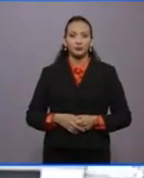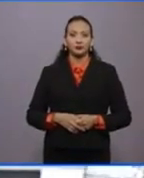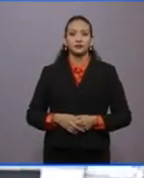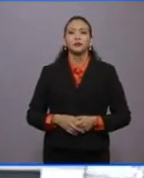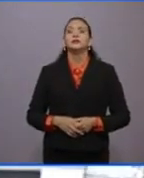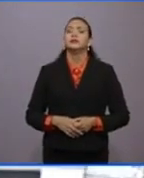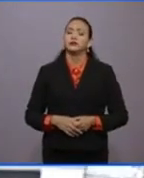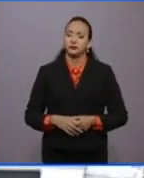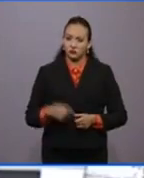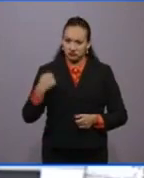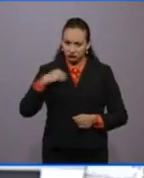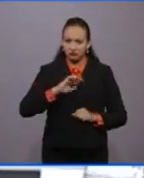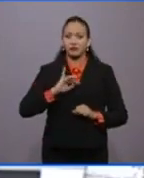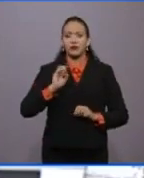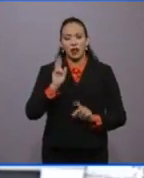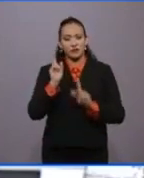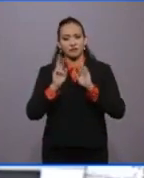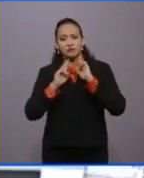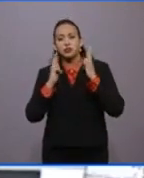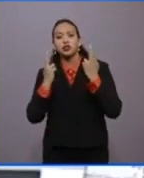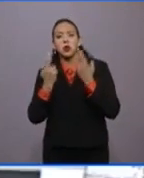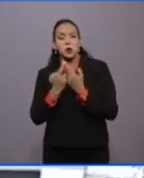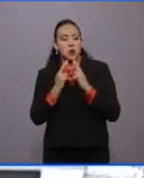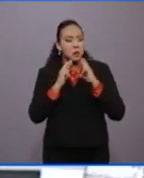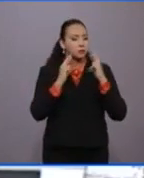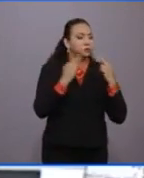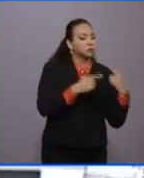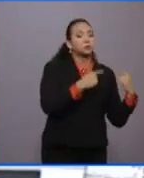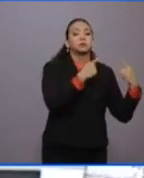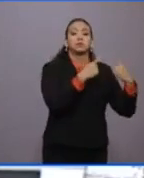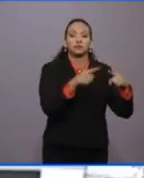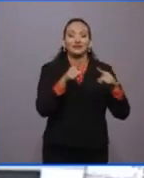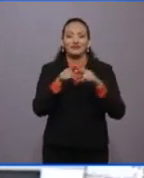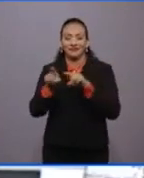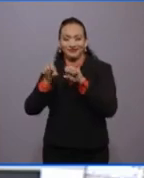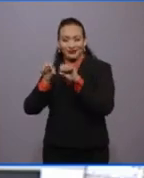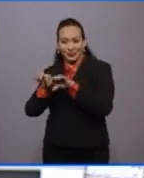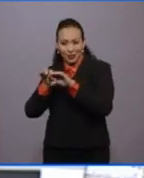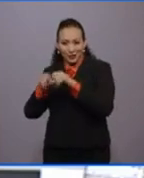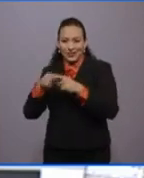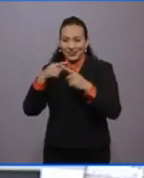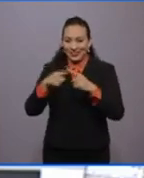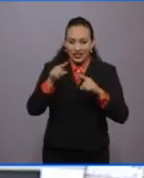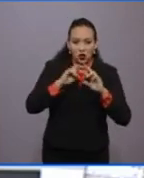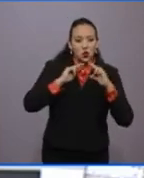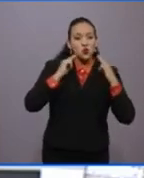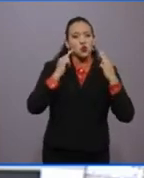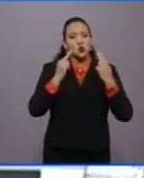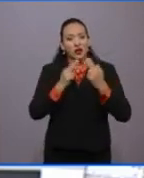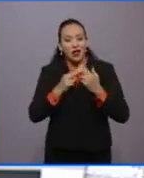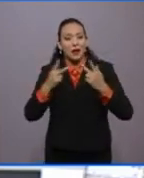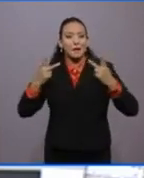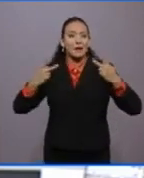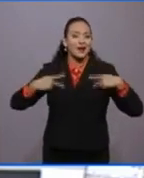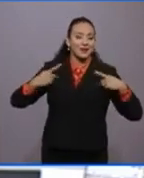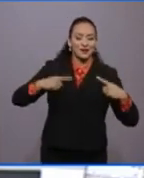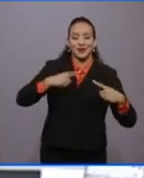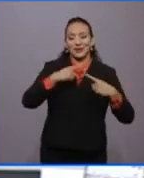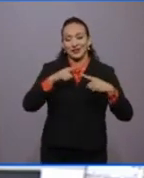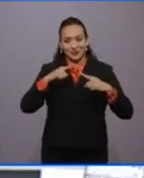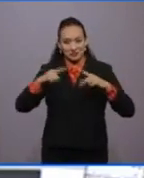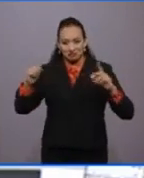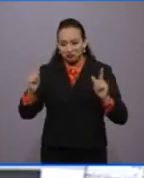Hemos sostenido reuniones con diferentes consejerías, direcciones, unidades, el personal